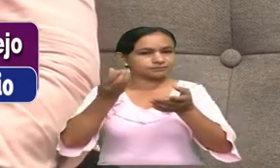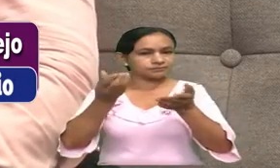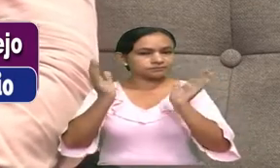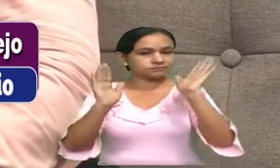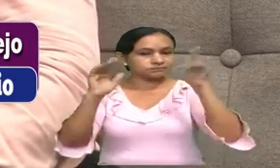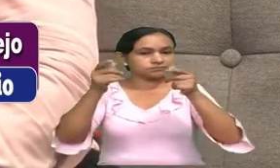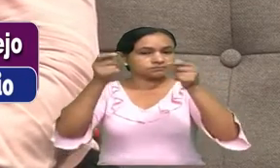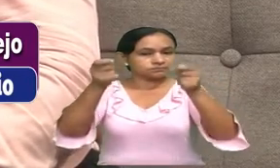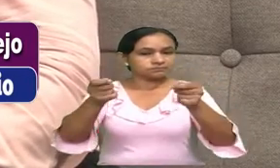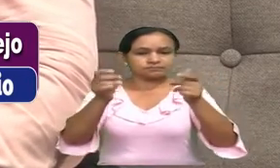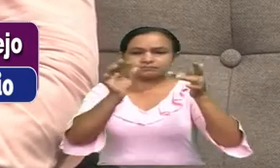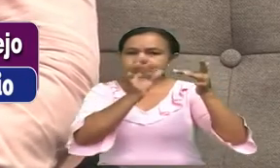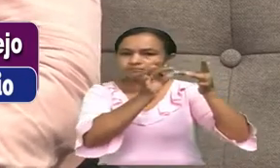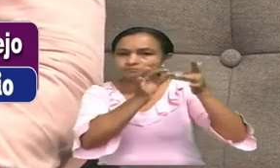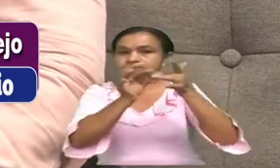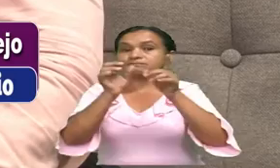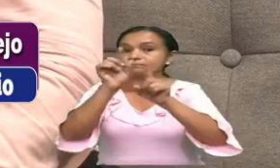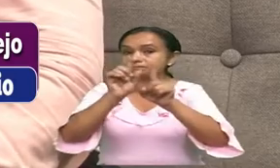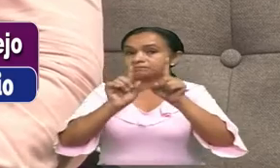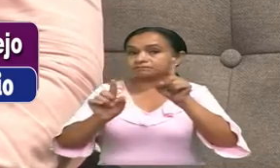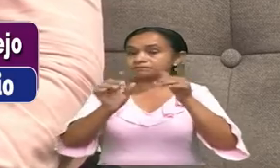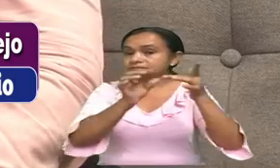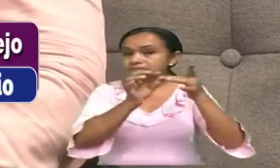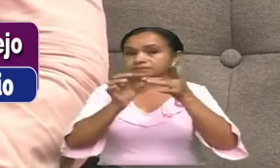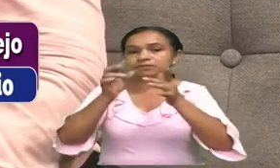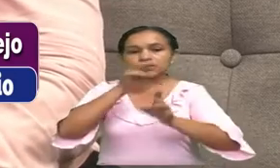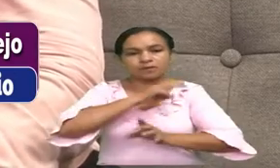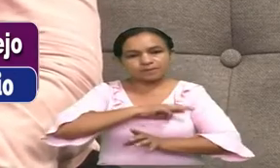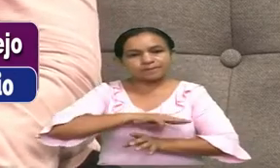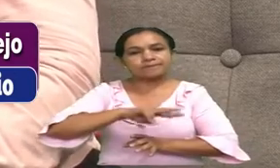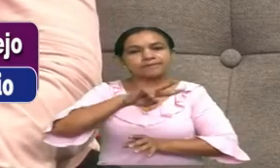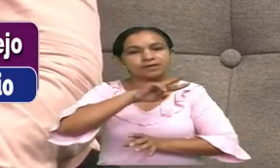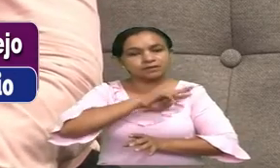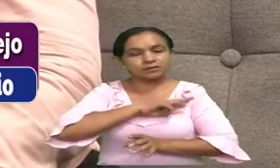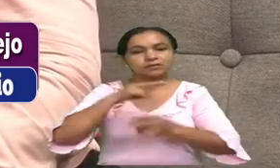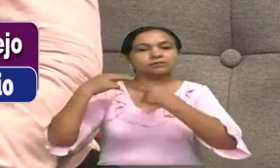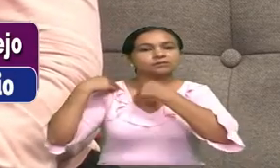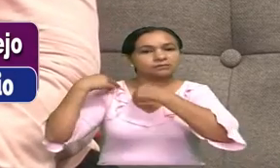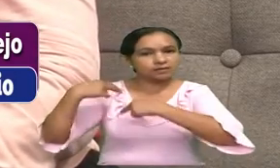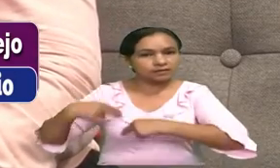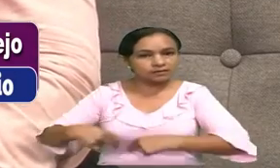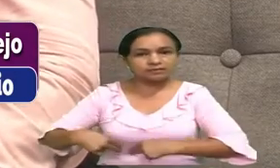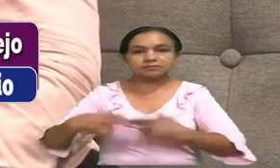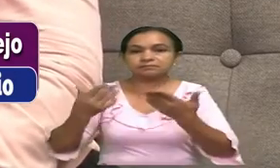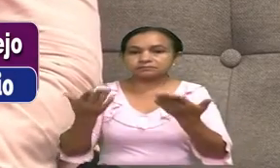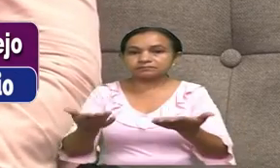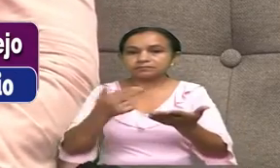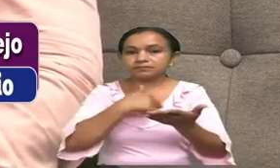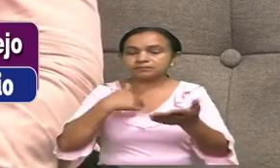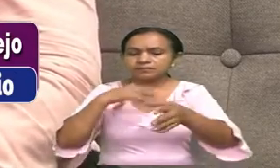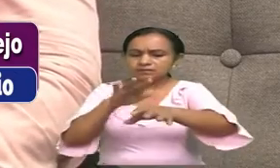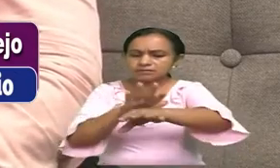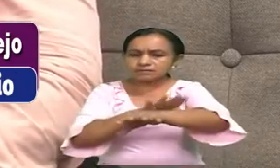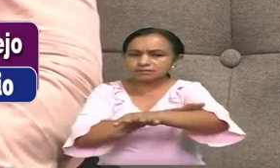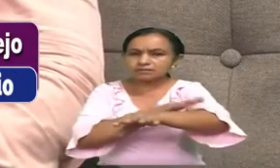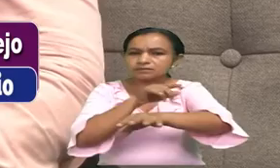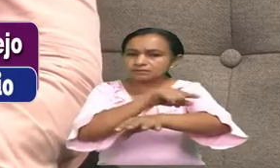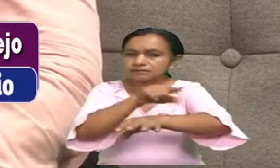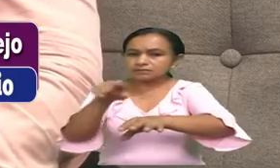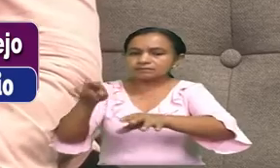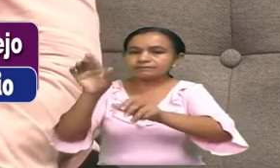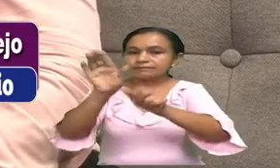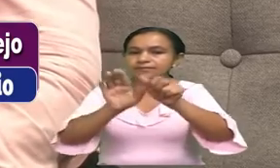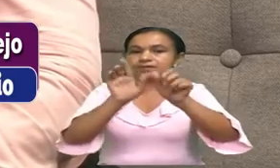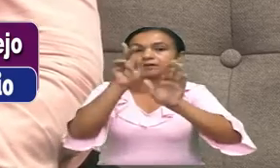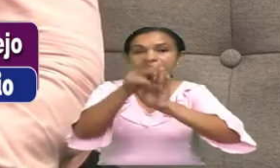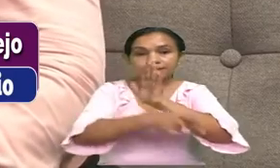profesional de alto nivel, pero también con valores humanos, y que sea sensible a las situaciones que tenemos en cada